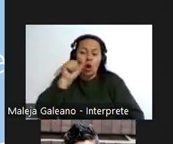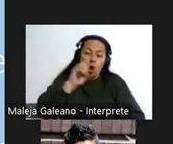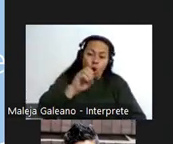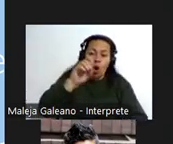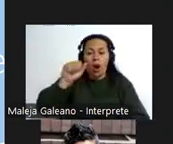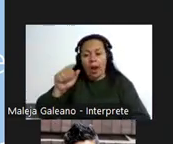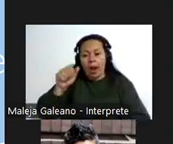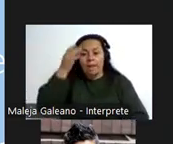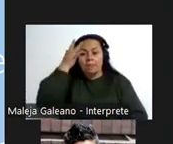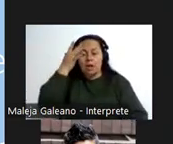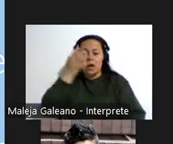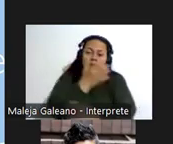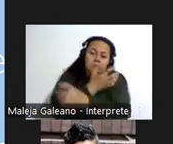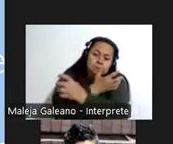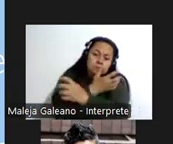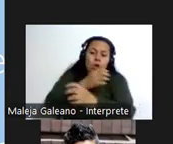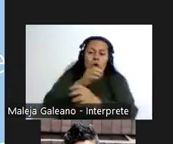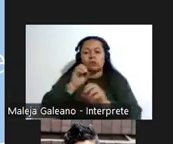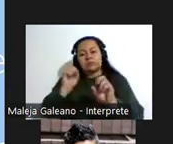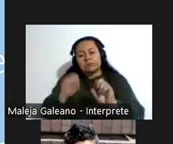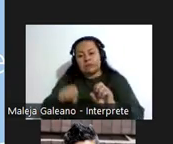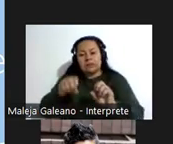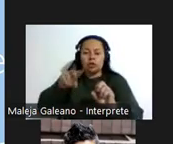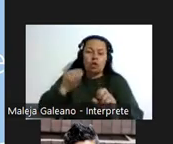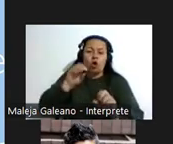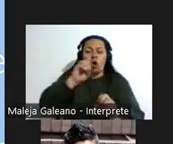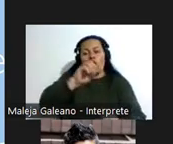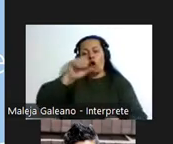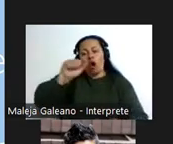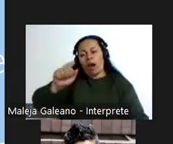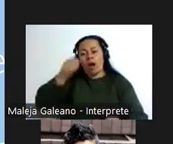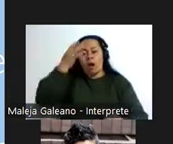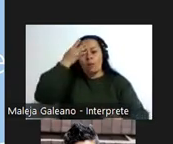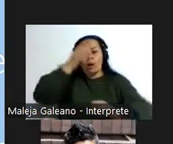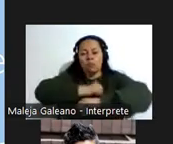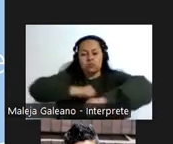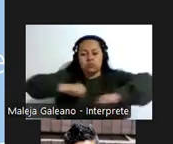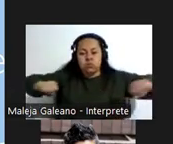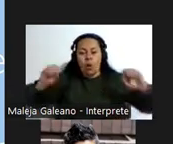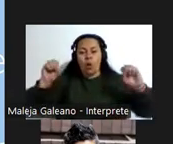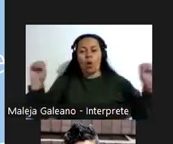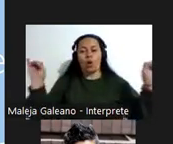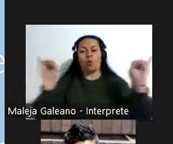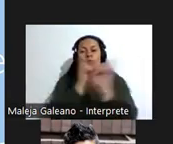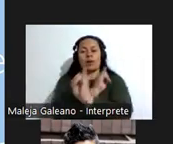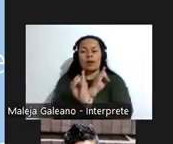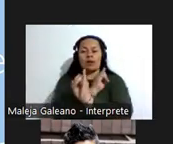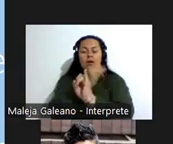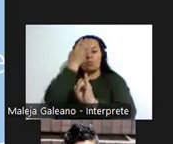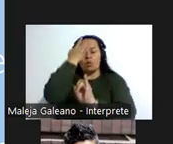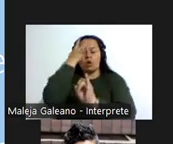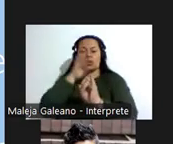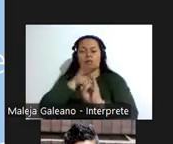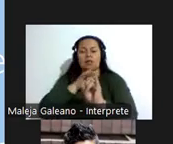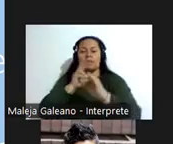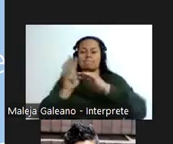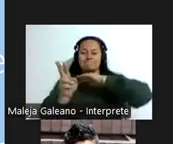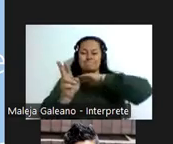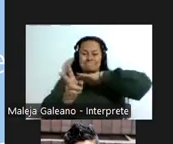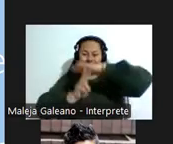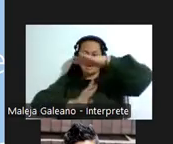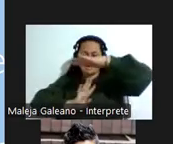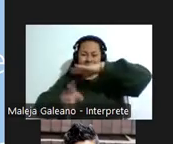estamos tullidos, tullidas, porque somos gordas o flacas, porque somos migrantes y hablamos